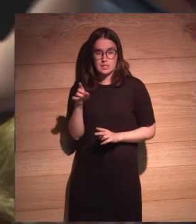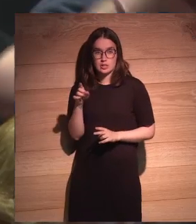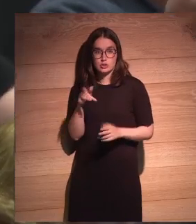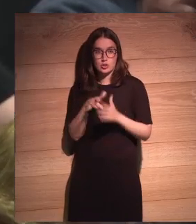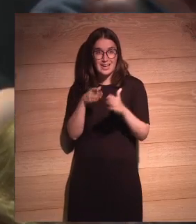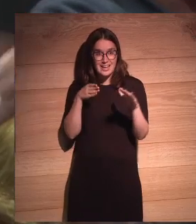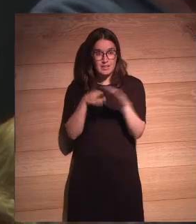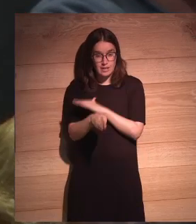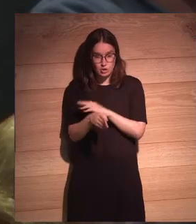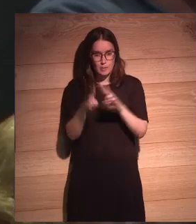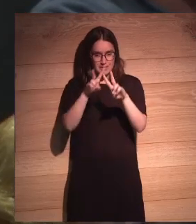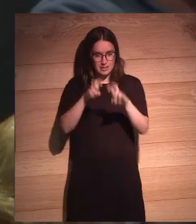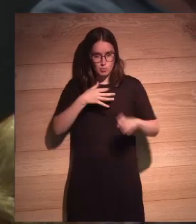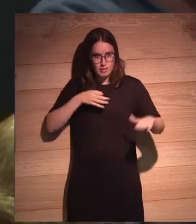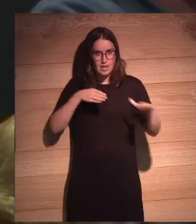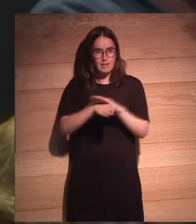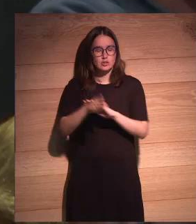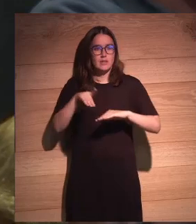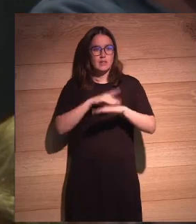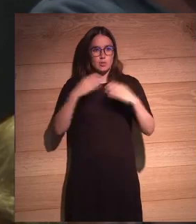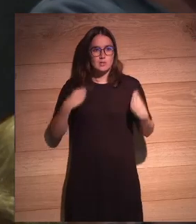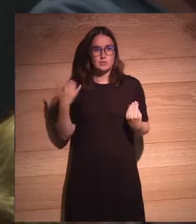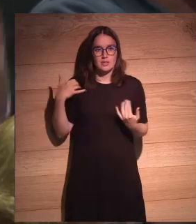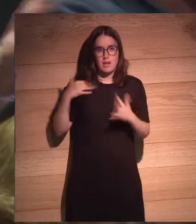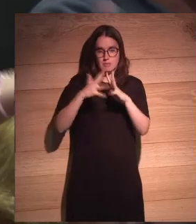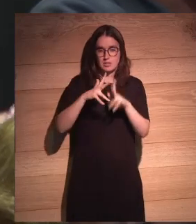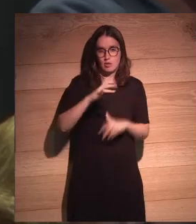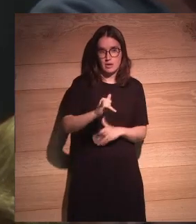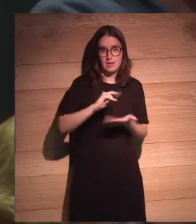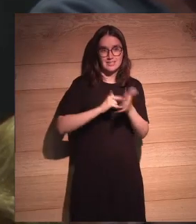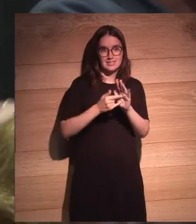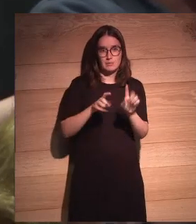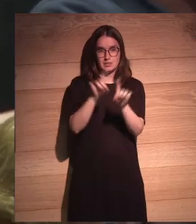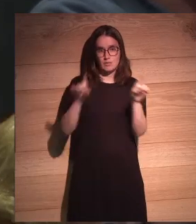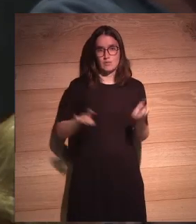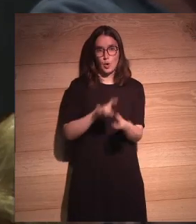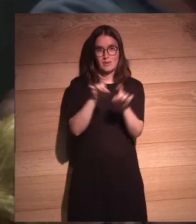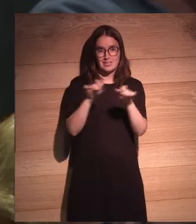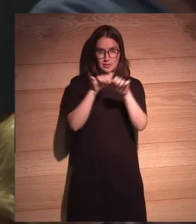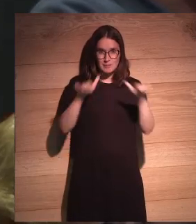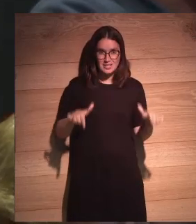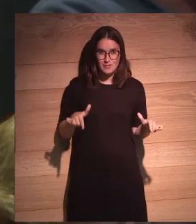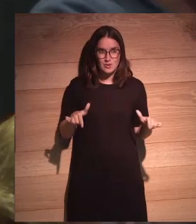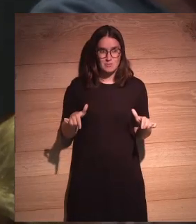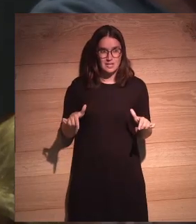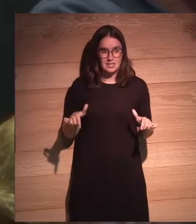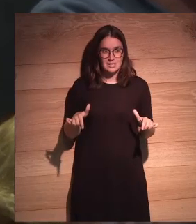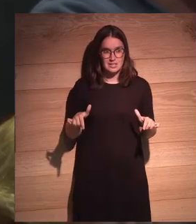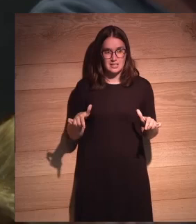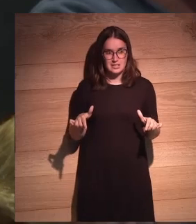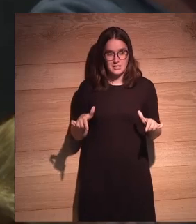que hayan dado acceso a los investigadores a esos datos que tiene ya la administración en sistemas informáticos, en plataformas